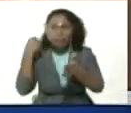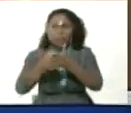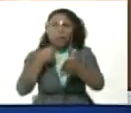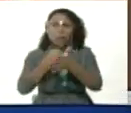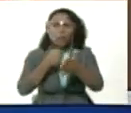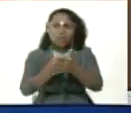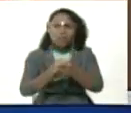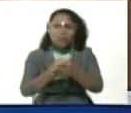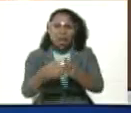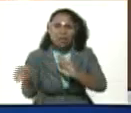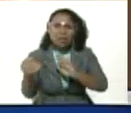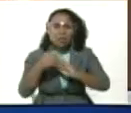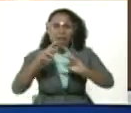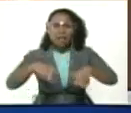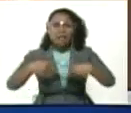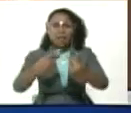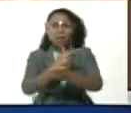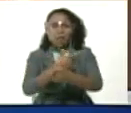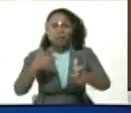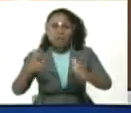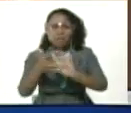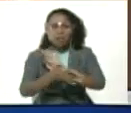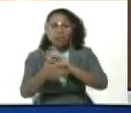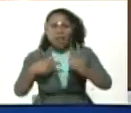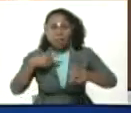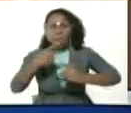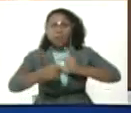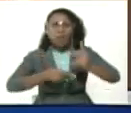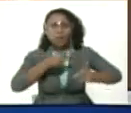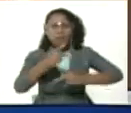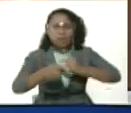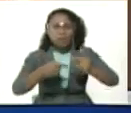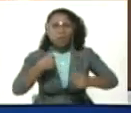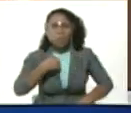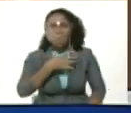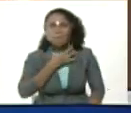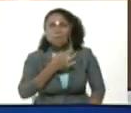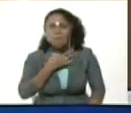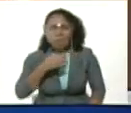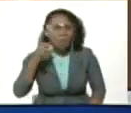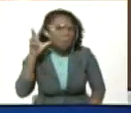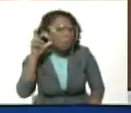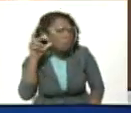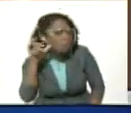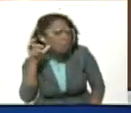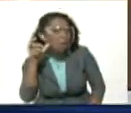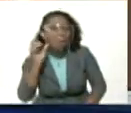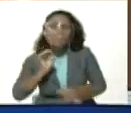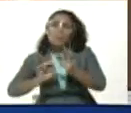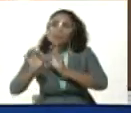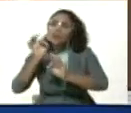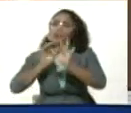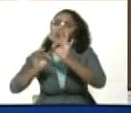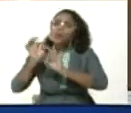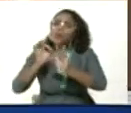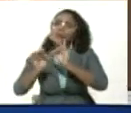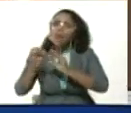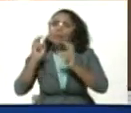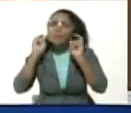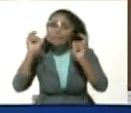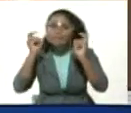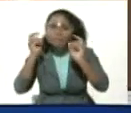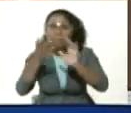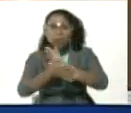el neoliberalismo y del proceso productivo. Me gustaría escuchar sus comentarios a propósito